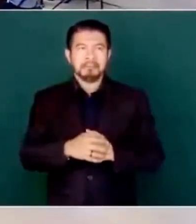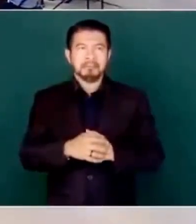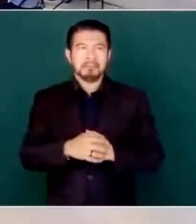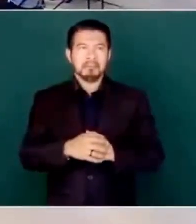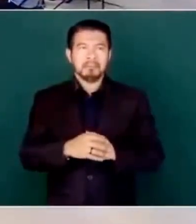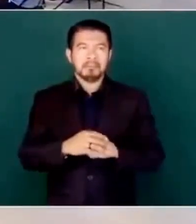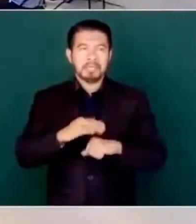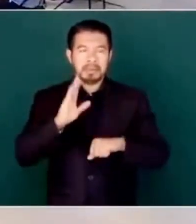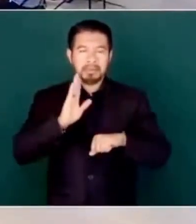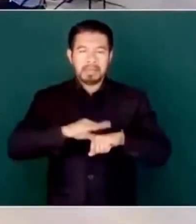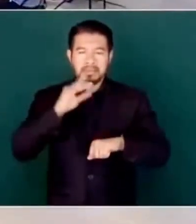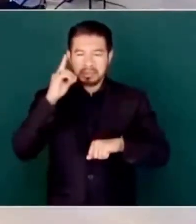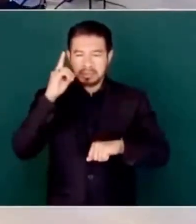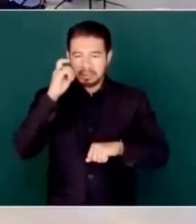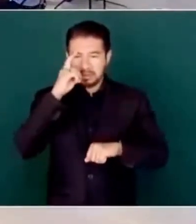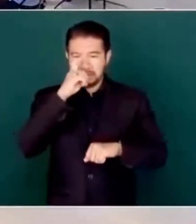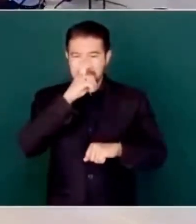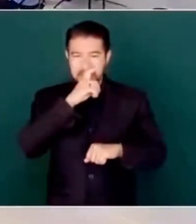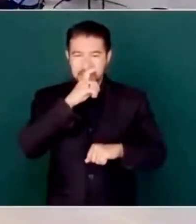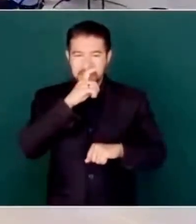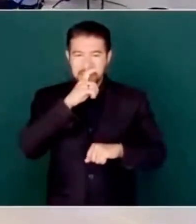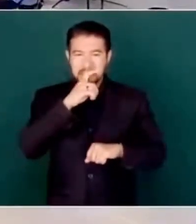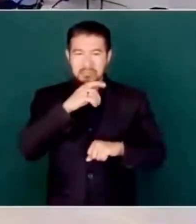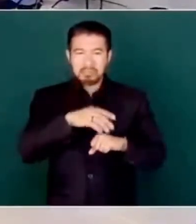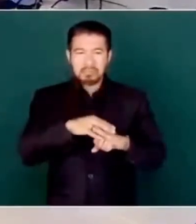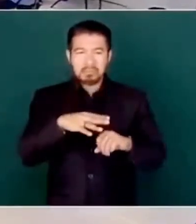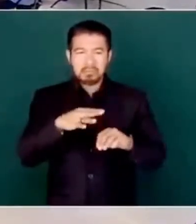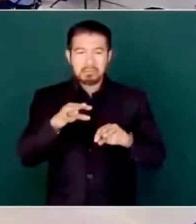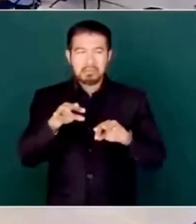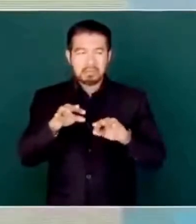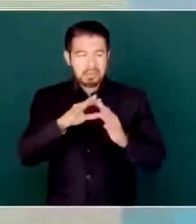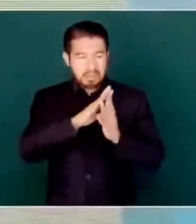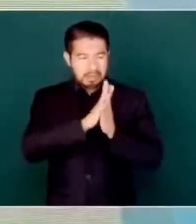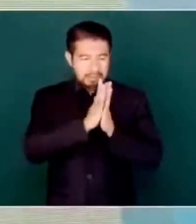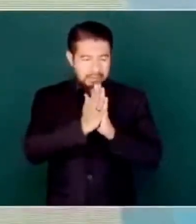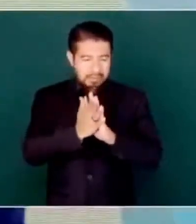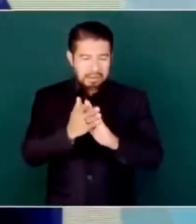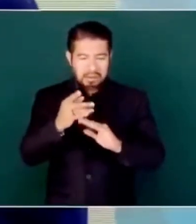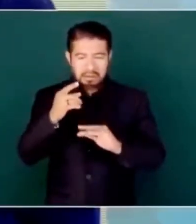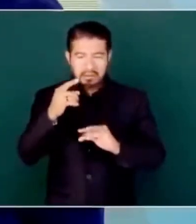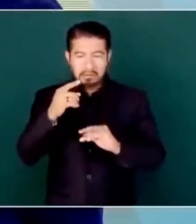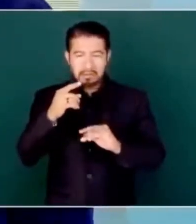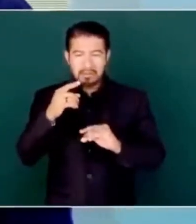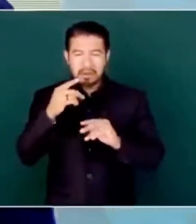difícil llevar a cabo una transformación de manera pacífica